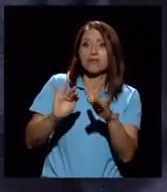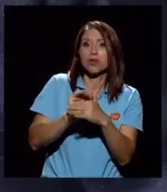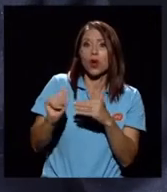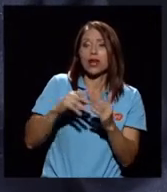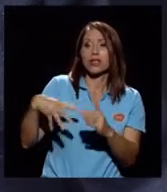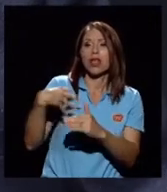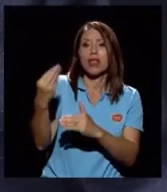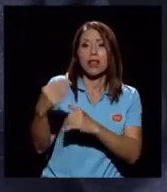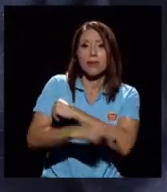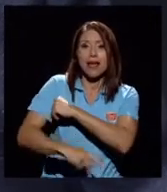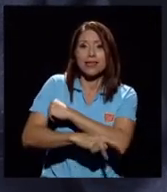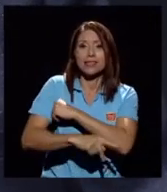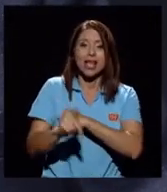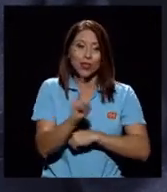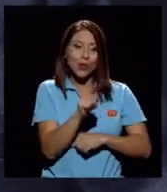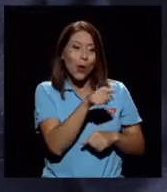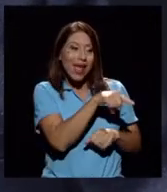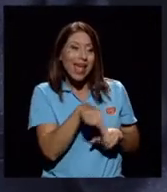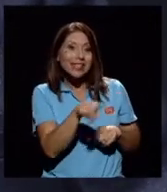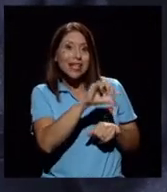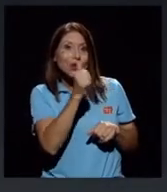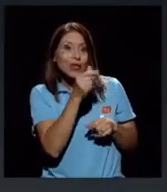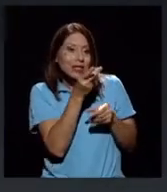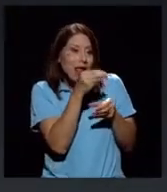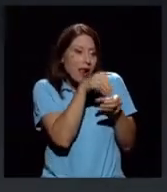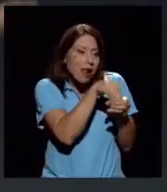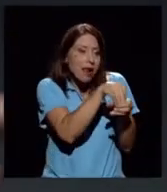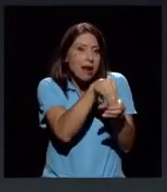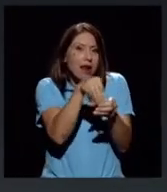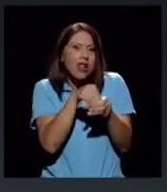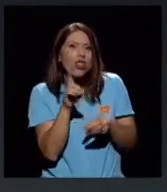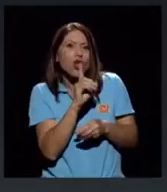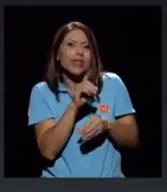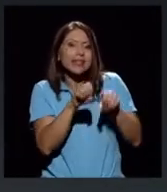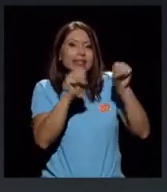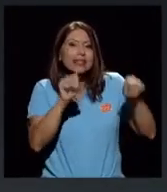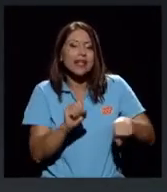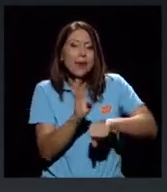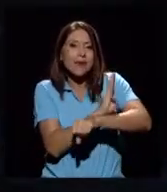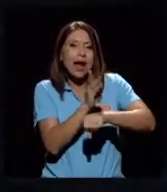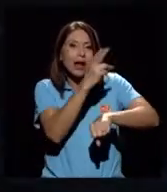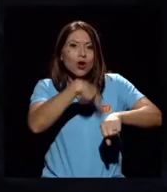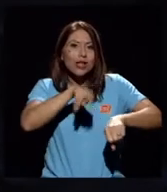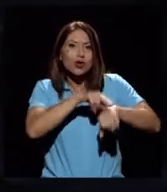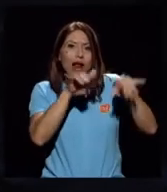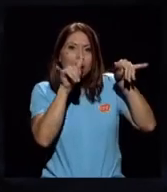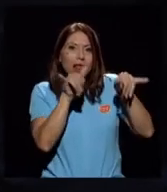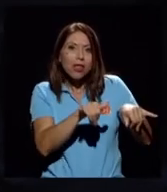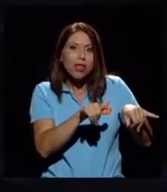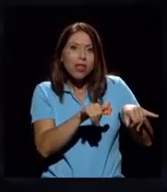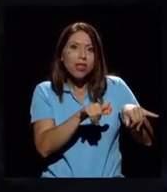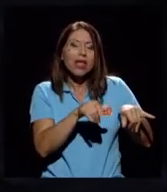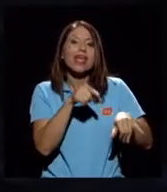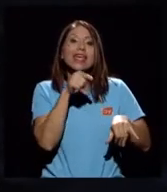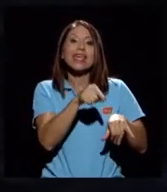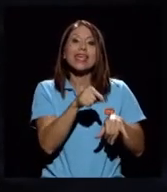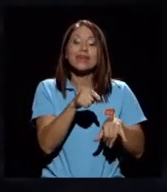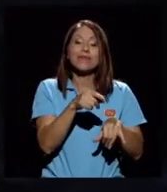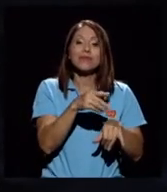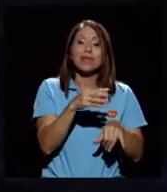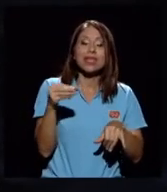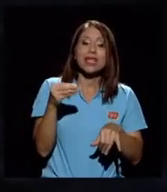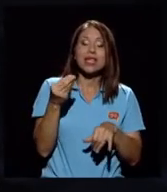se quedaron y están en el sistema bancario nacional perfectamente y las reservas